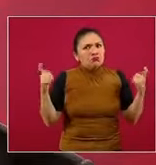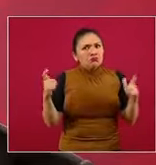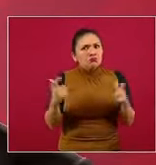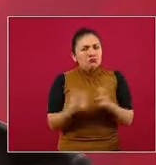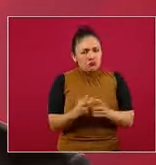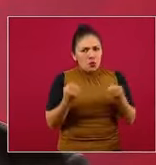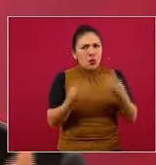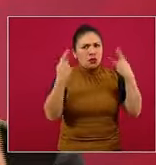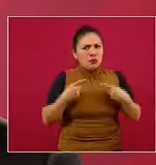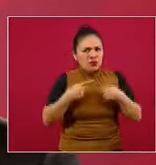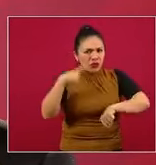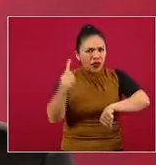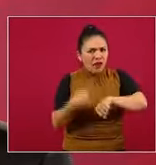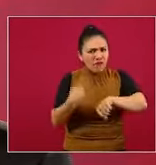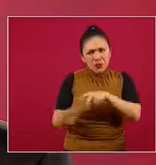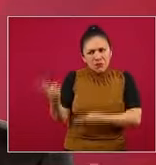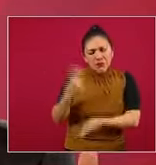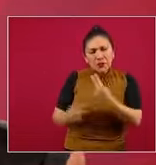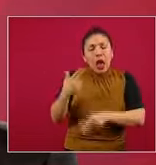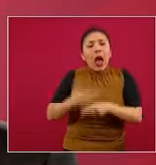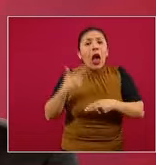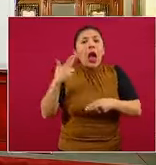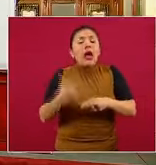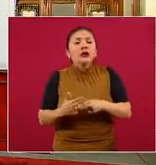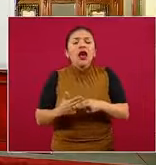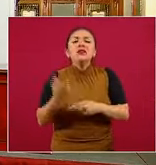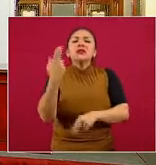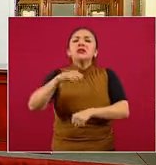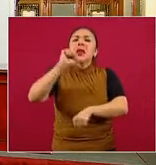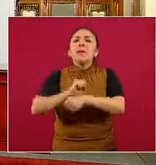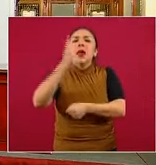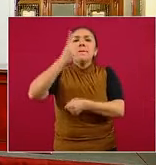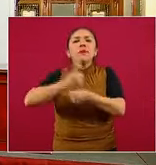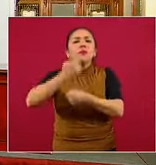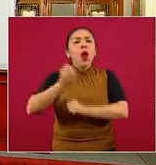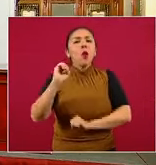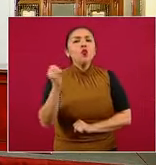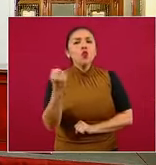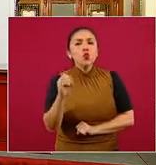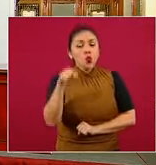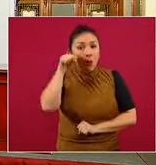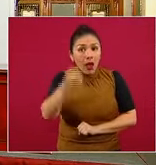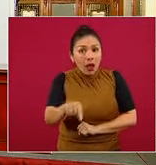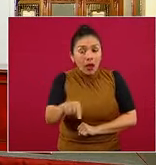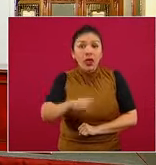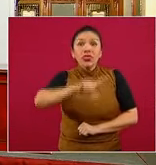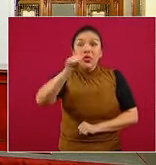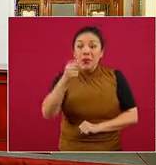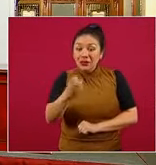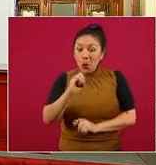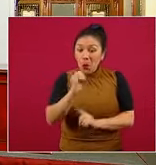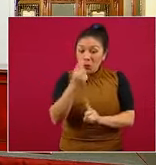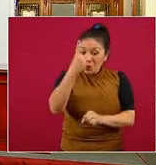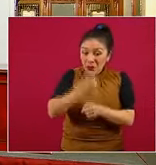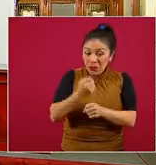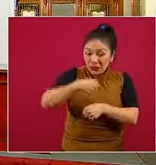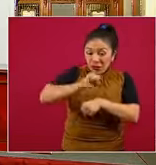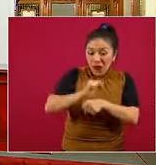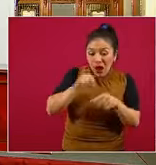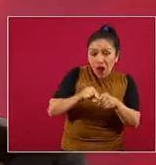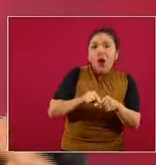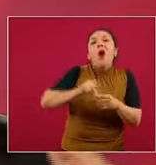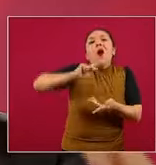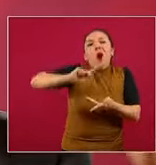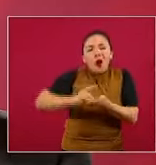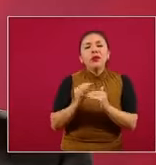de casos diarios hasta llegar a la primera semana de octubre, y a partir de esa primera semana de octubre